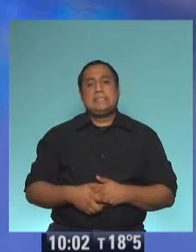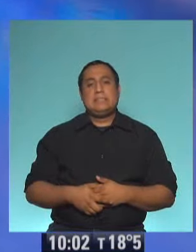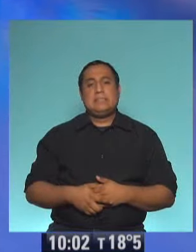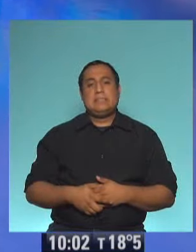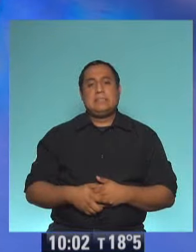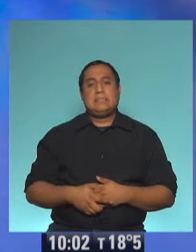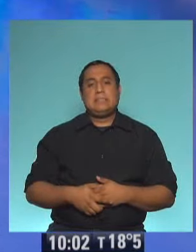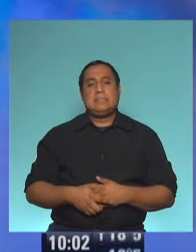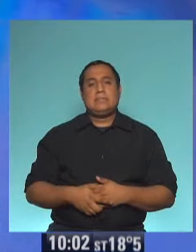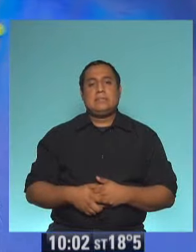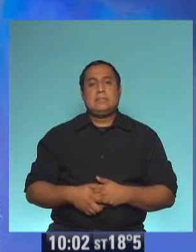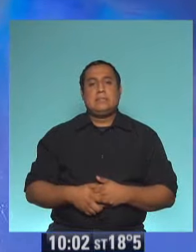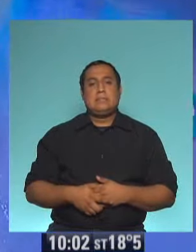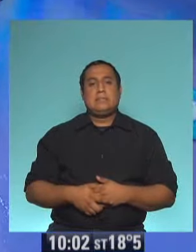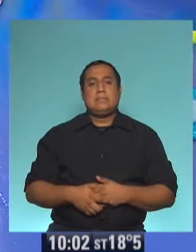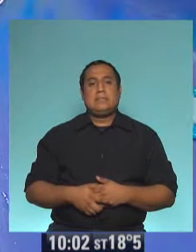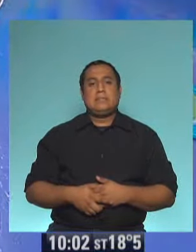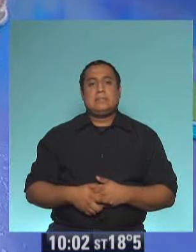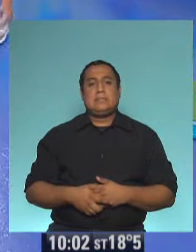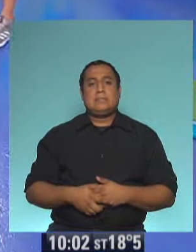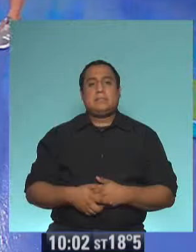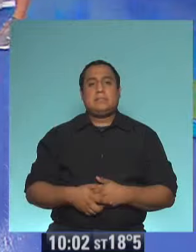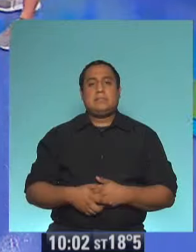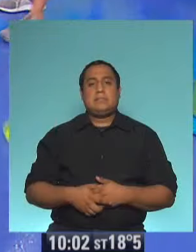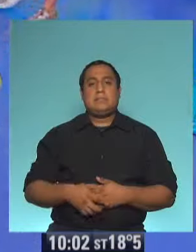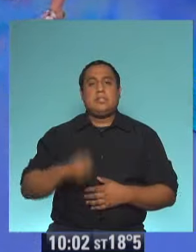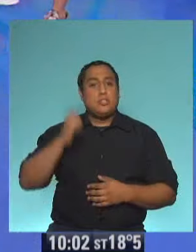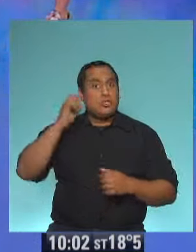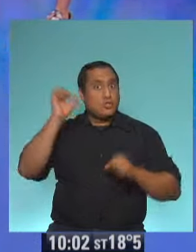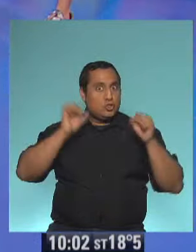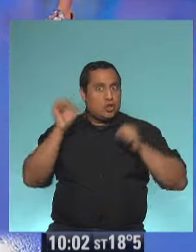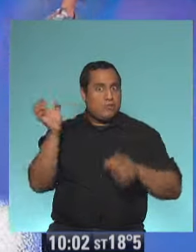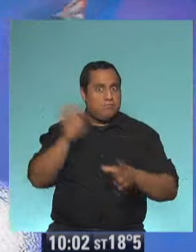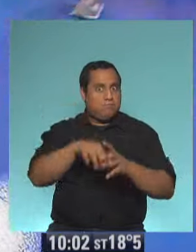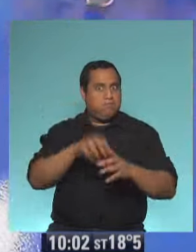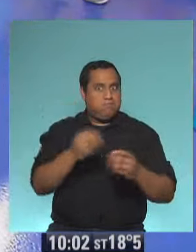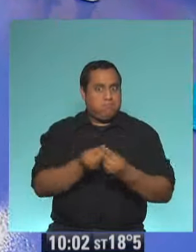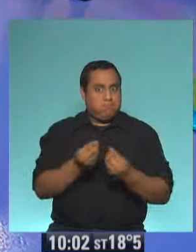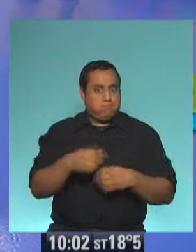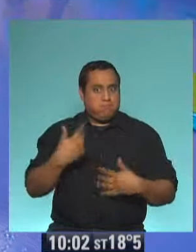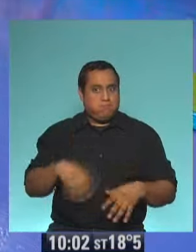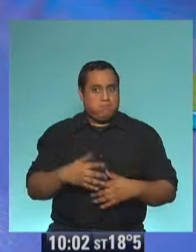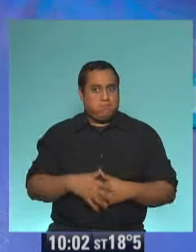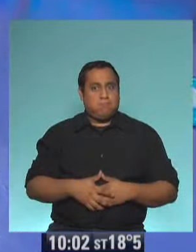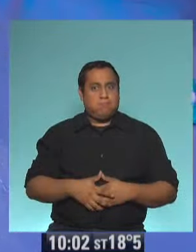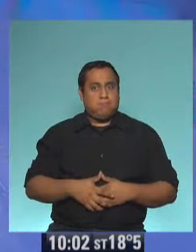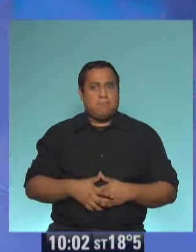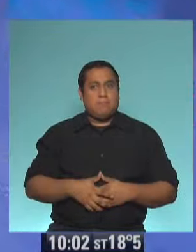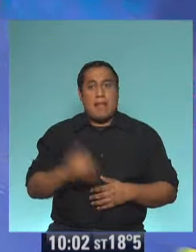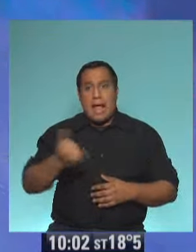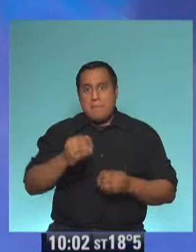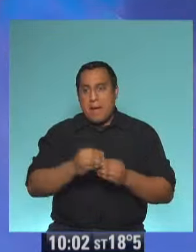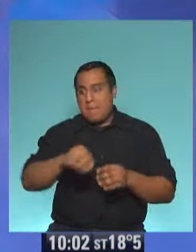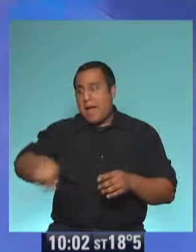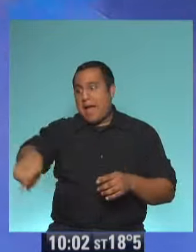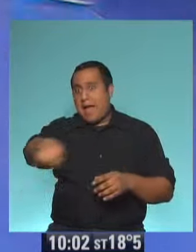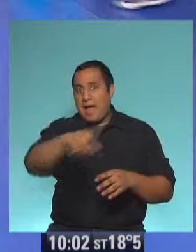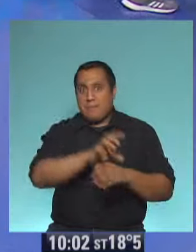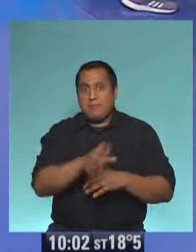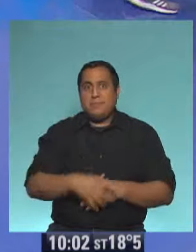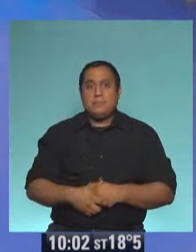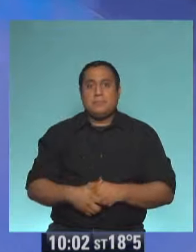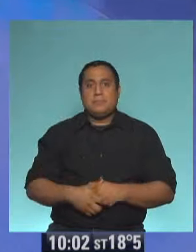puedo hacer. Cuidado, Néstor, porque eso le está embocando un montón. Mira, por ahí tenés más, ¿eh? Vamos, a buscar, a buscar. A buscar por todo